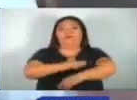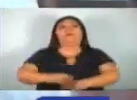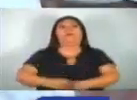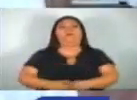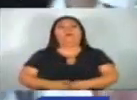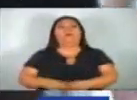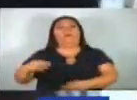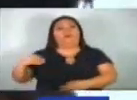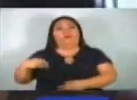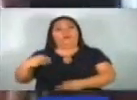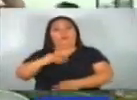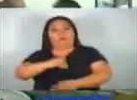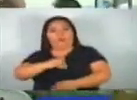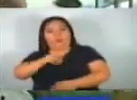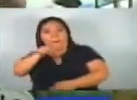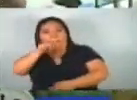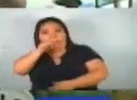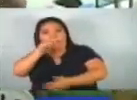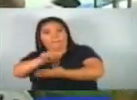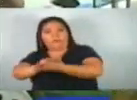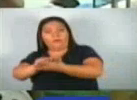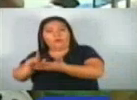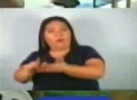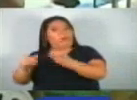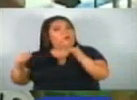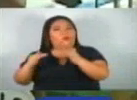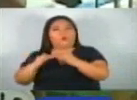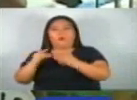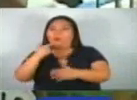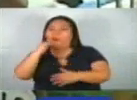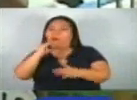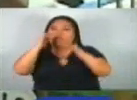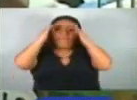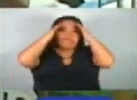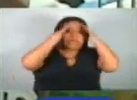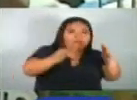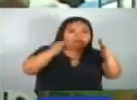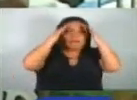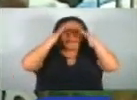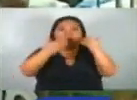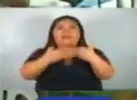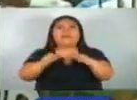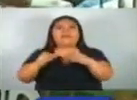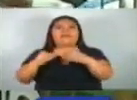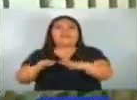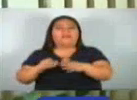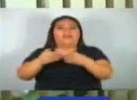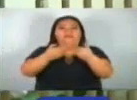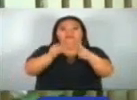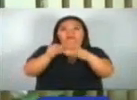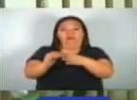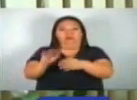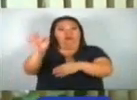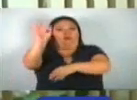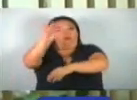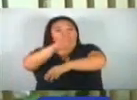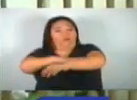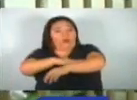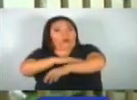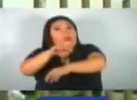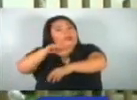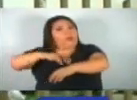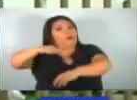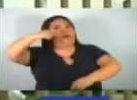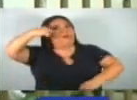del Colegio Médico dijo que también se le debe prestar atención a la circulación de los diferentes serotipos, ya que esto podría